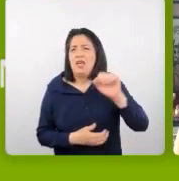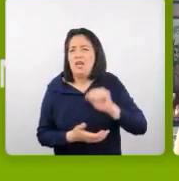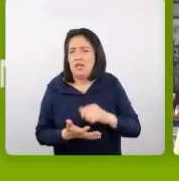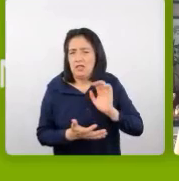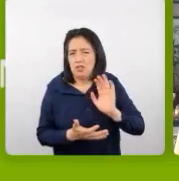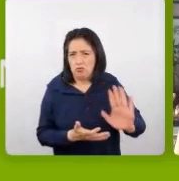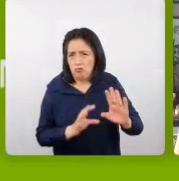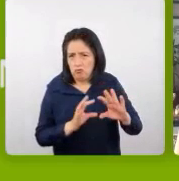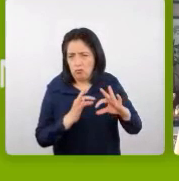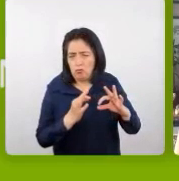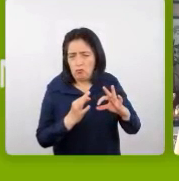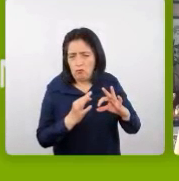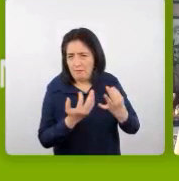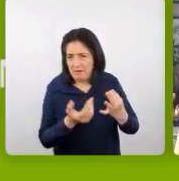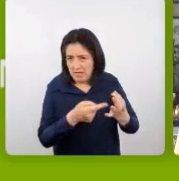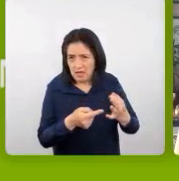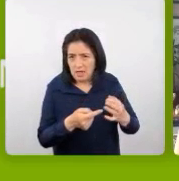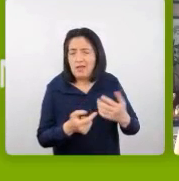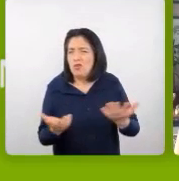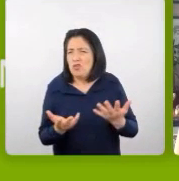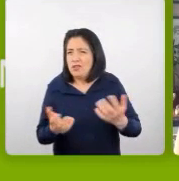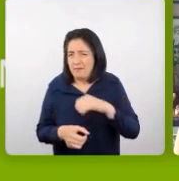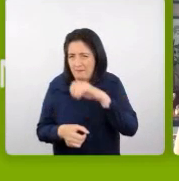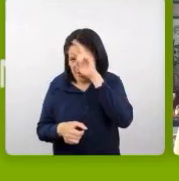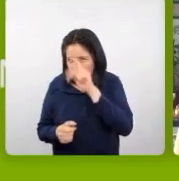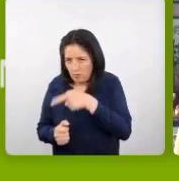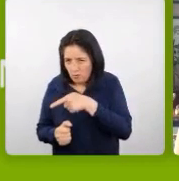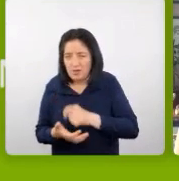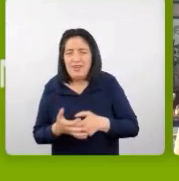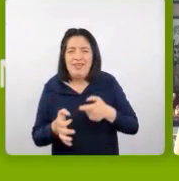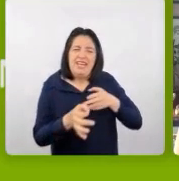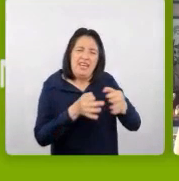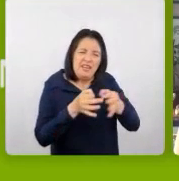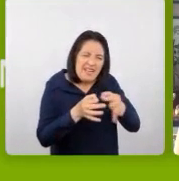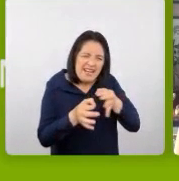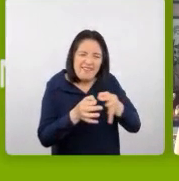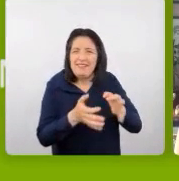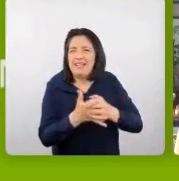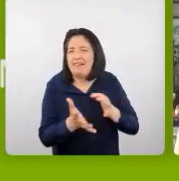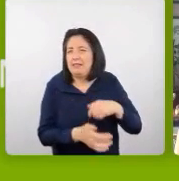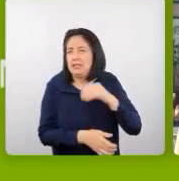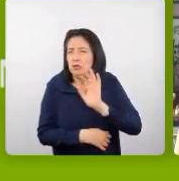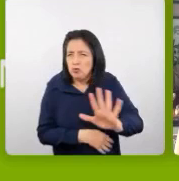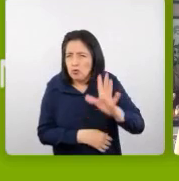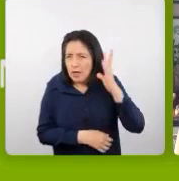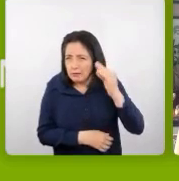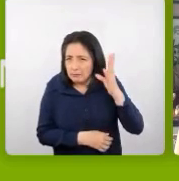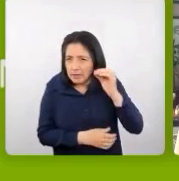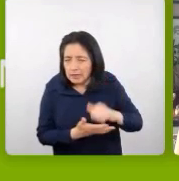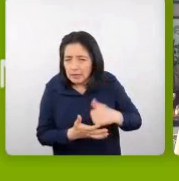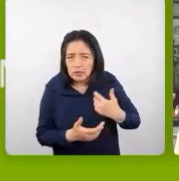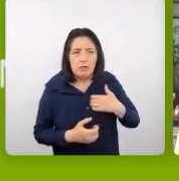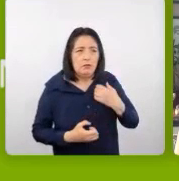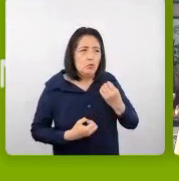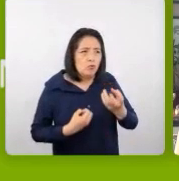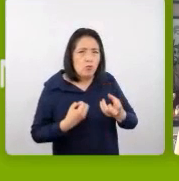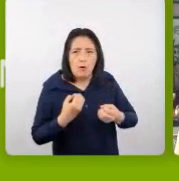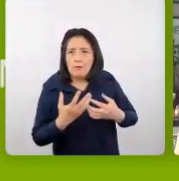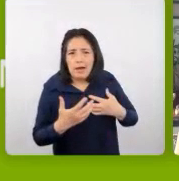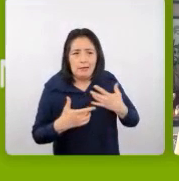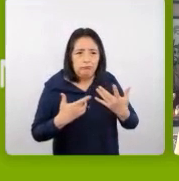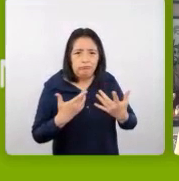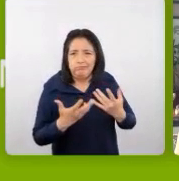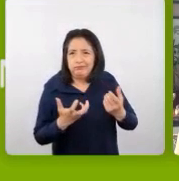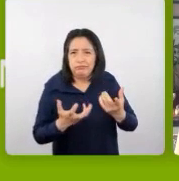historia era el Perú. Y los detalles de la experiencia que habían tenido eran tan vivenciales